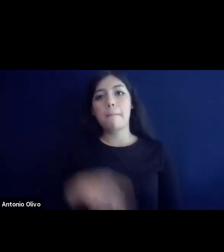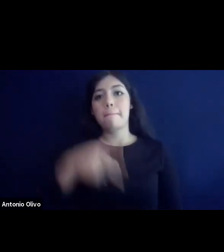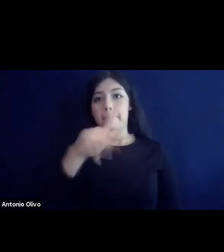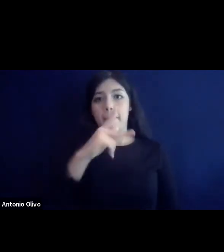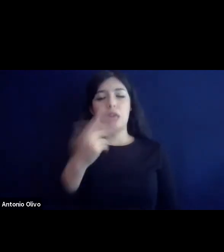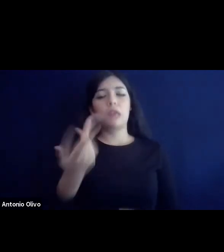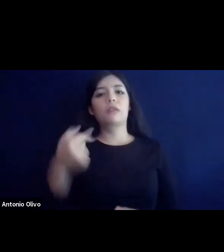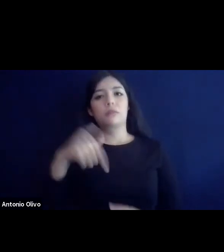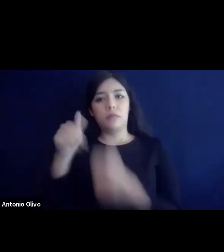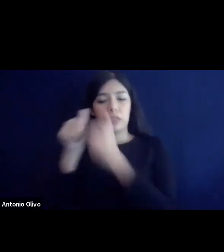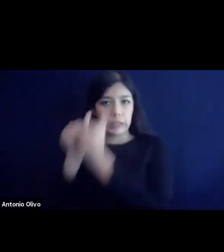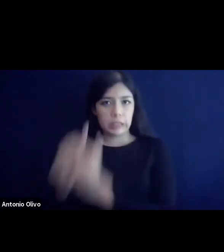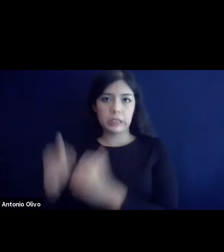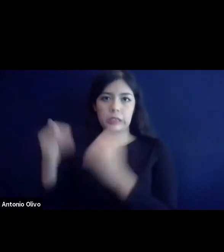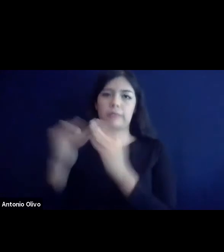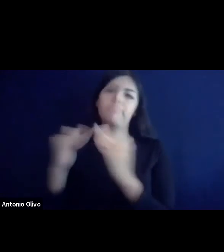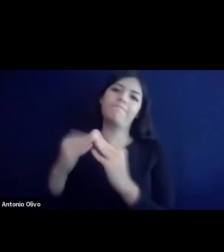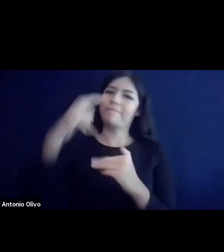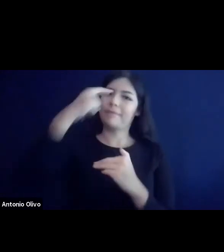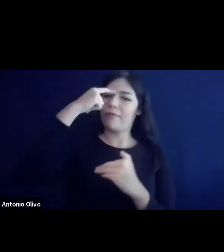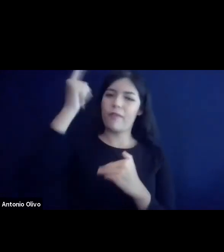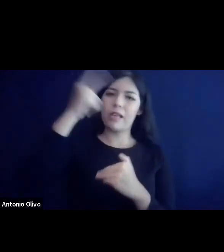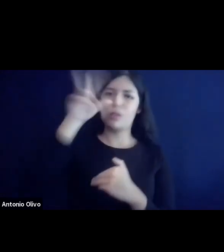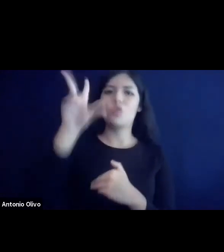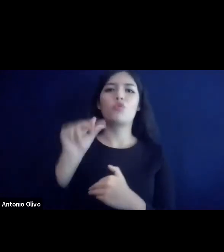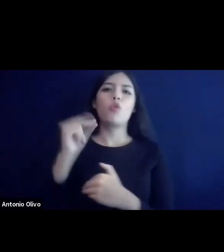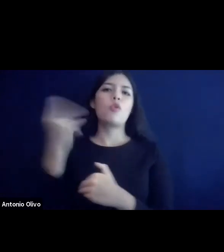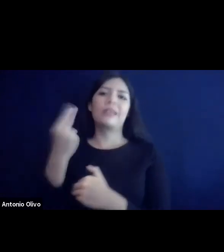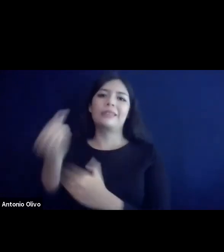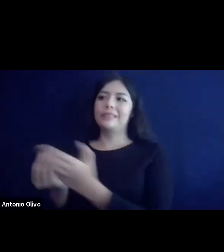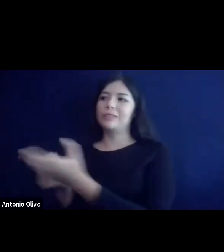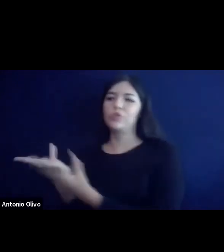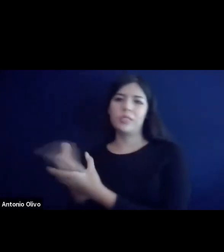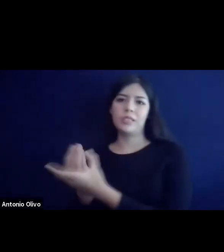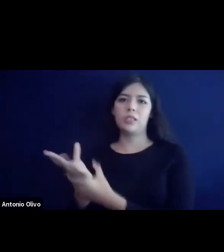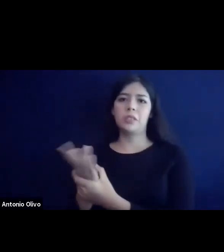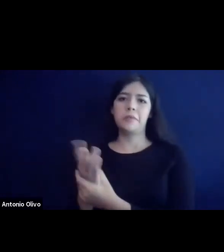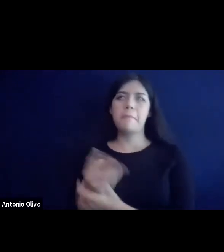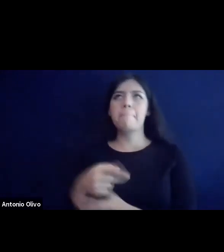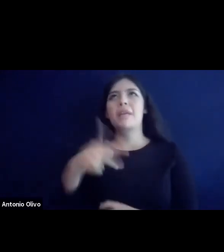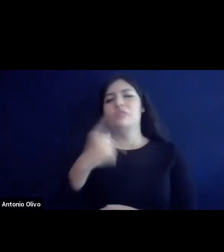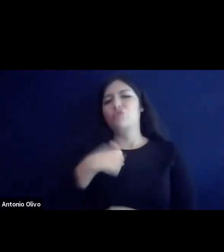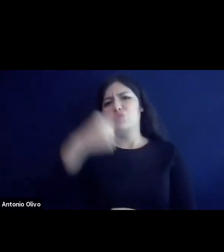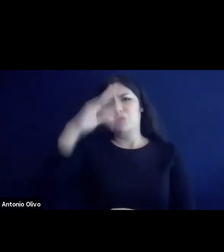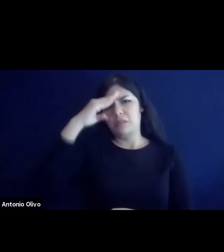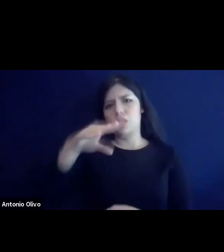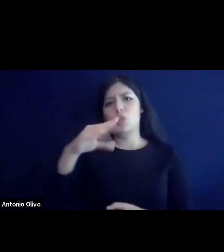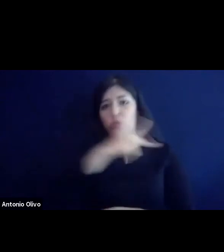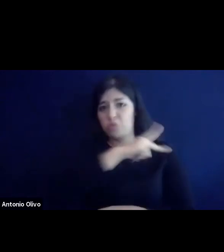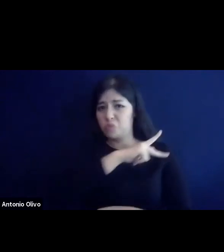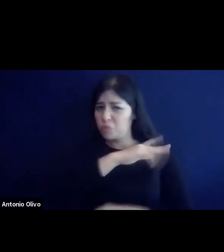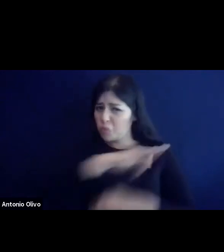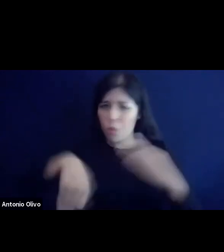beneficiado estar desde casa, por eso y otras cosas más. Yo sé que no lo puedo hacer todo, pero si por ejemplo me